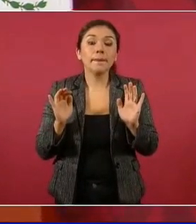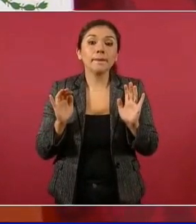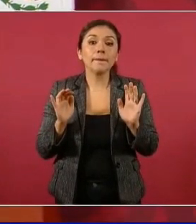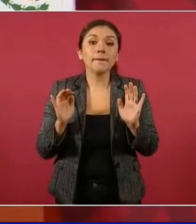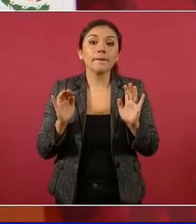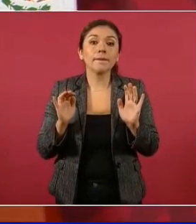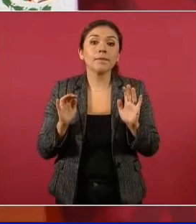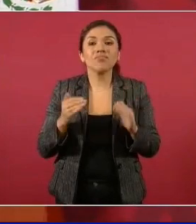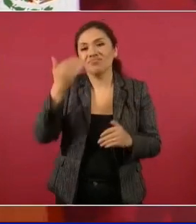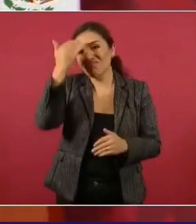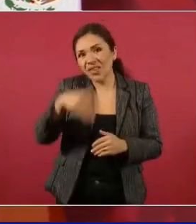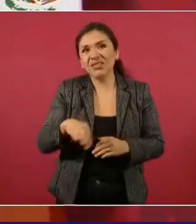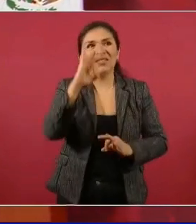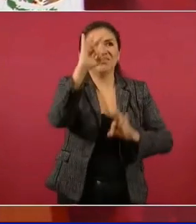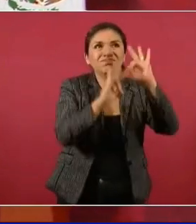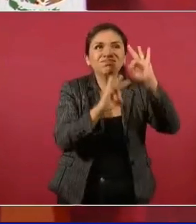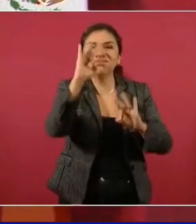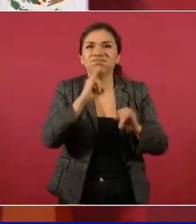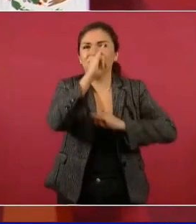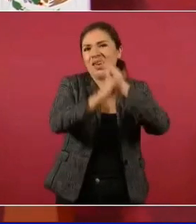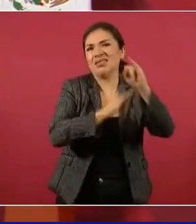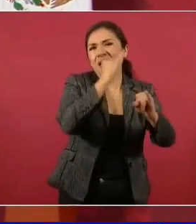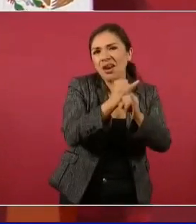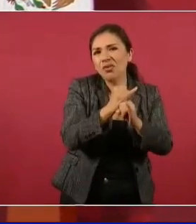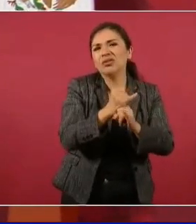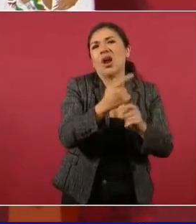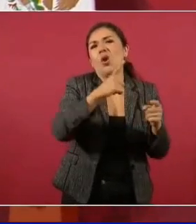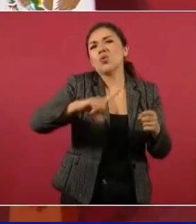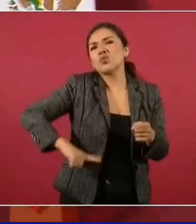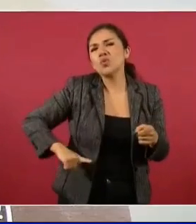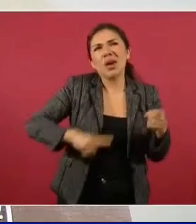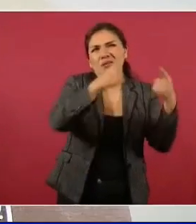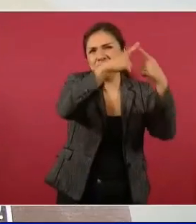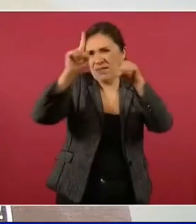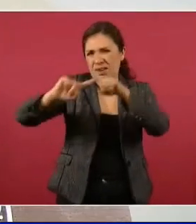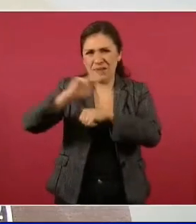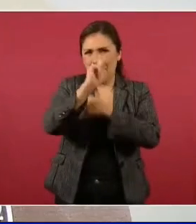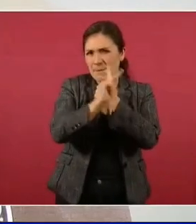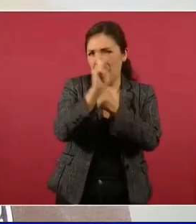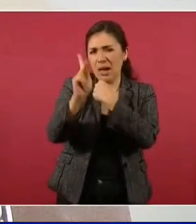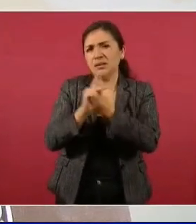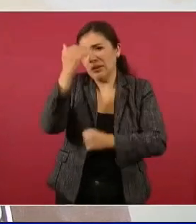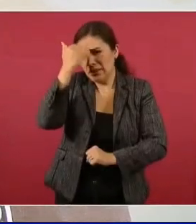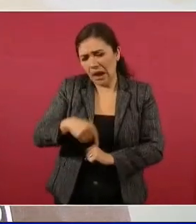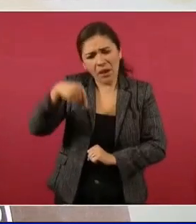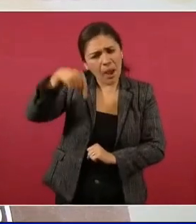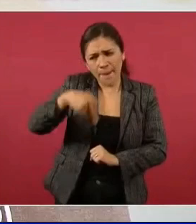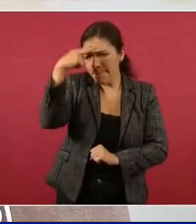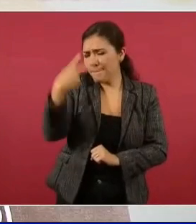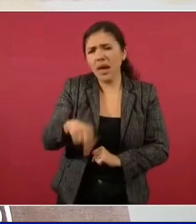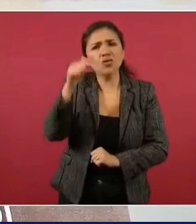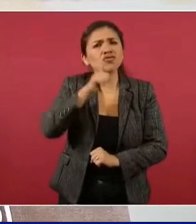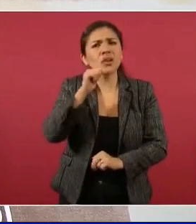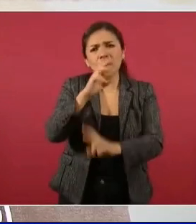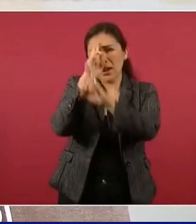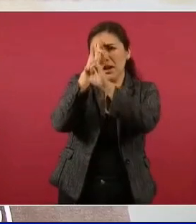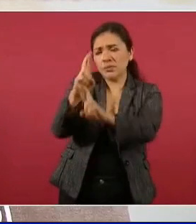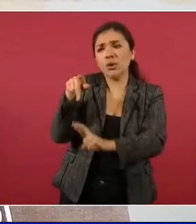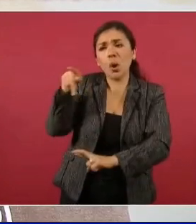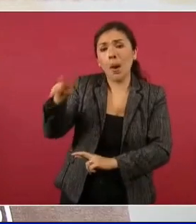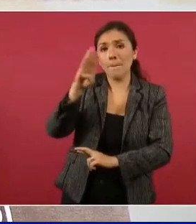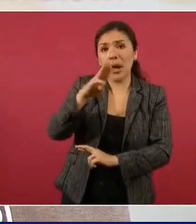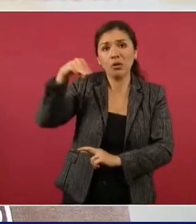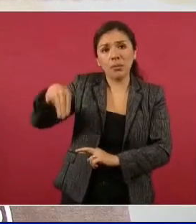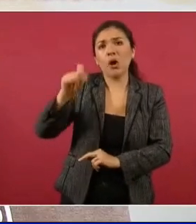los mercados financieros internacionales y los gobiernos extranjeros, de que somos respetuosos de la autonomía del Banco de México.